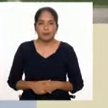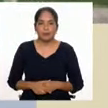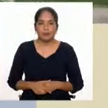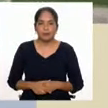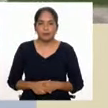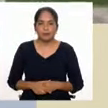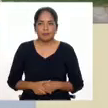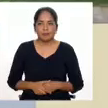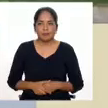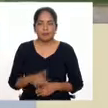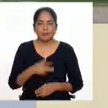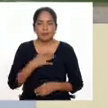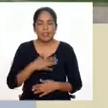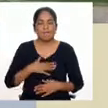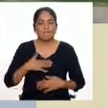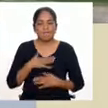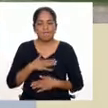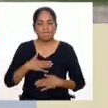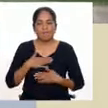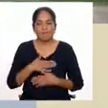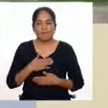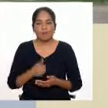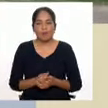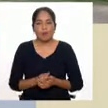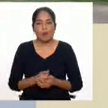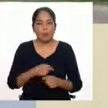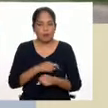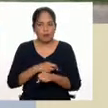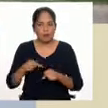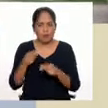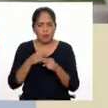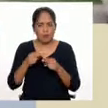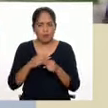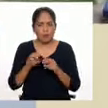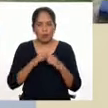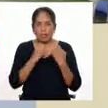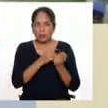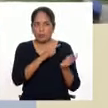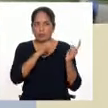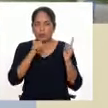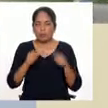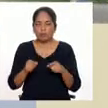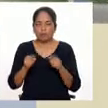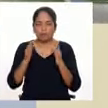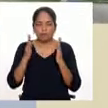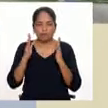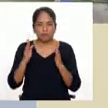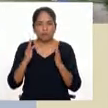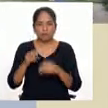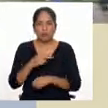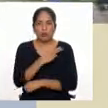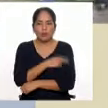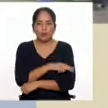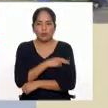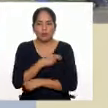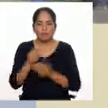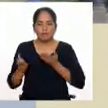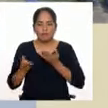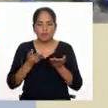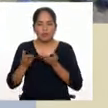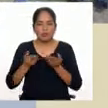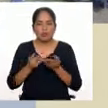da cuando nos dice: los especialistas pronto llegarán para que el hospital funcione y le sirva al pueblo de